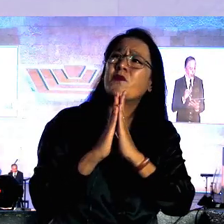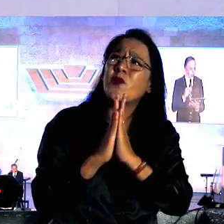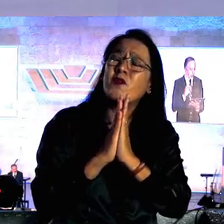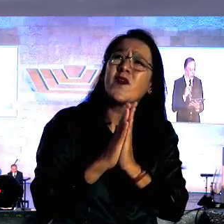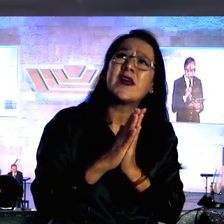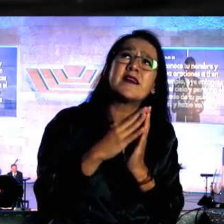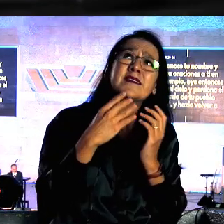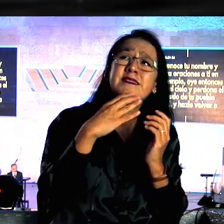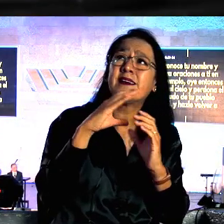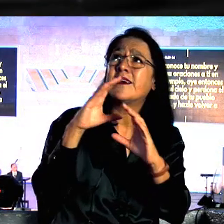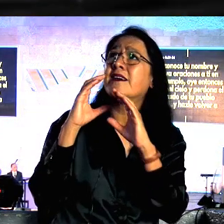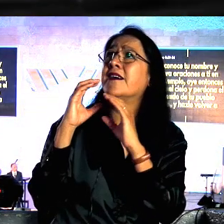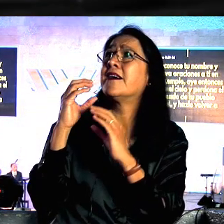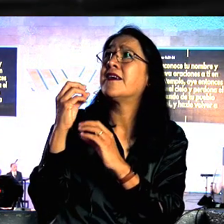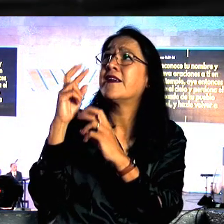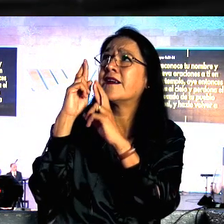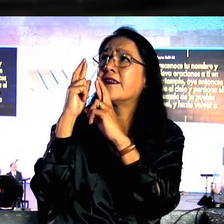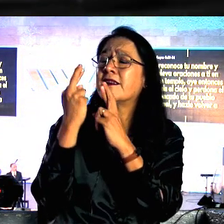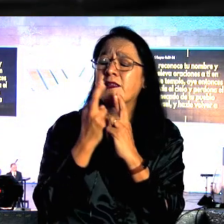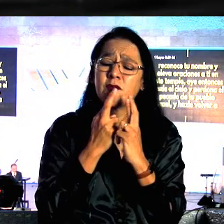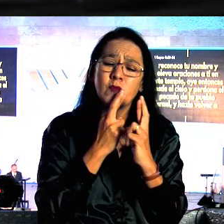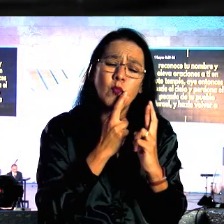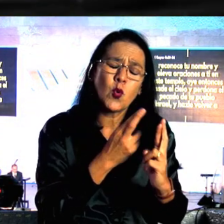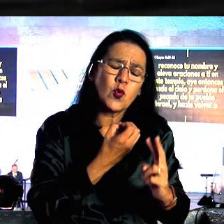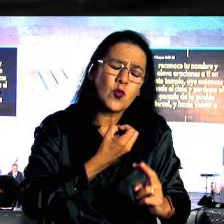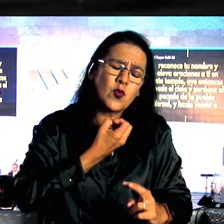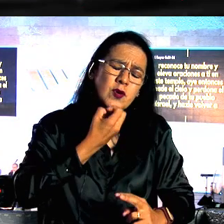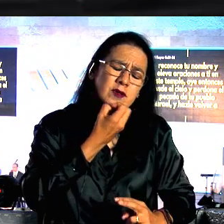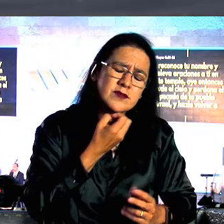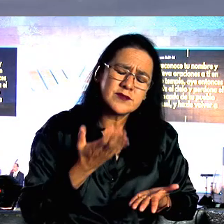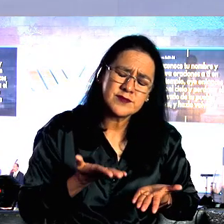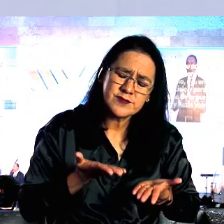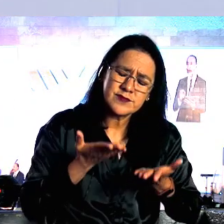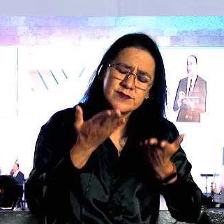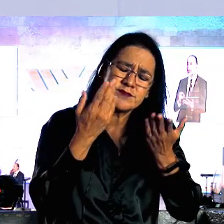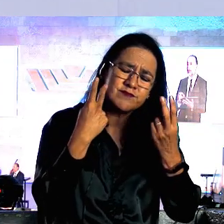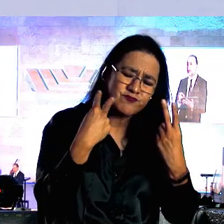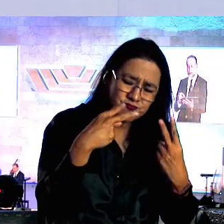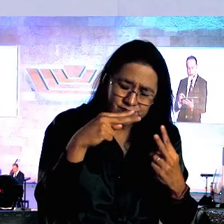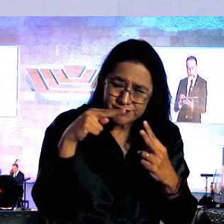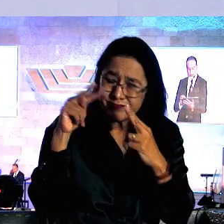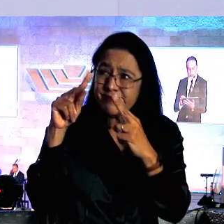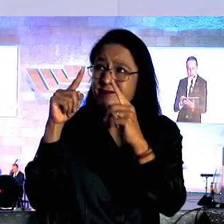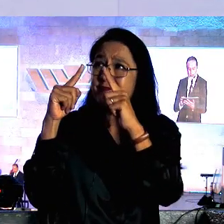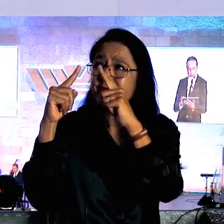que se eleven en este lugar y en dirección a él